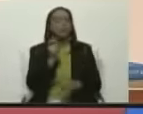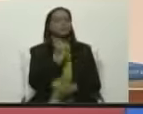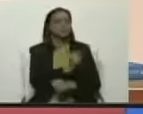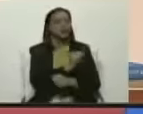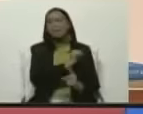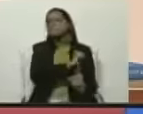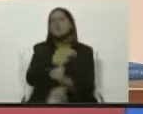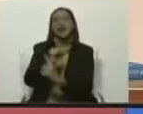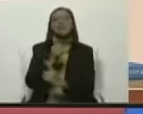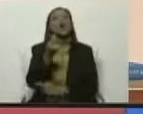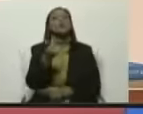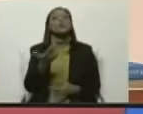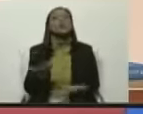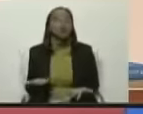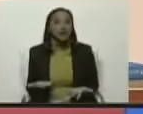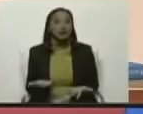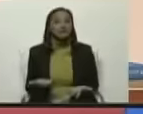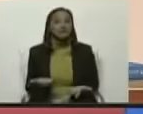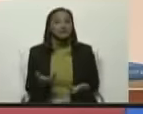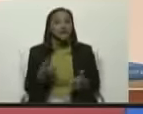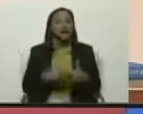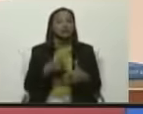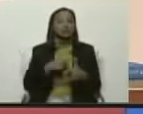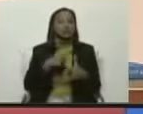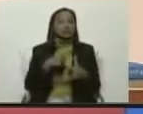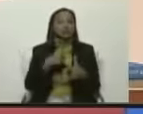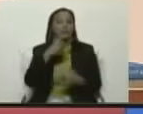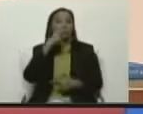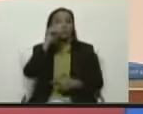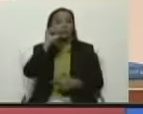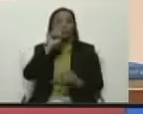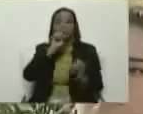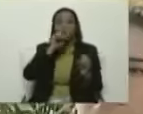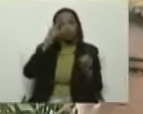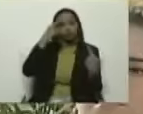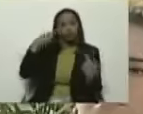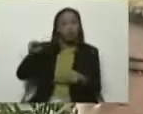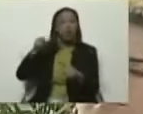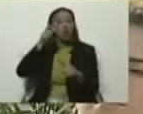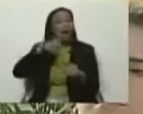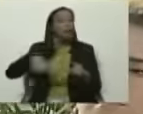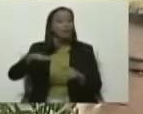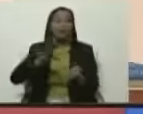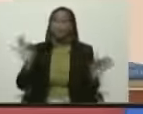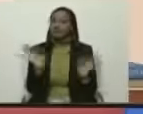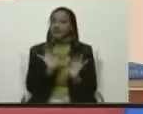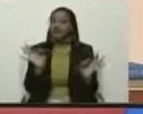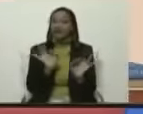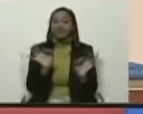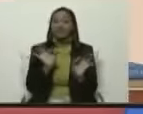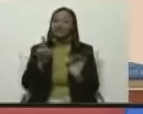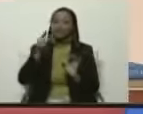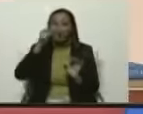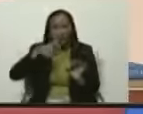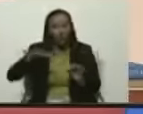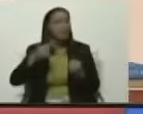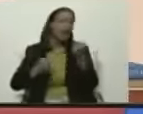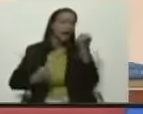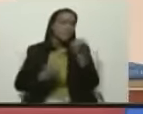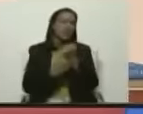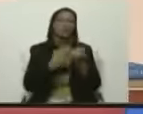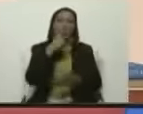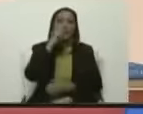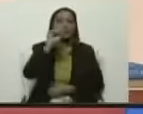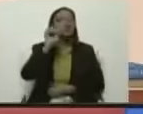y ese presidente jamás ha abandonado al pueblo, Nicolás Maduro, y tiene un pueblo que lo respalda. Conciencia se llama eso, conciencia. De